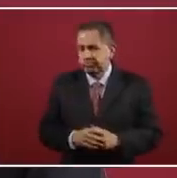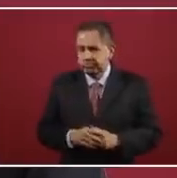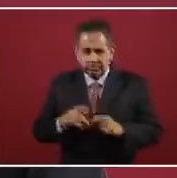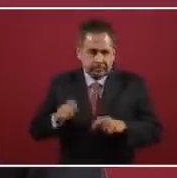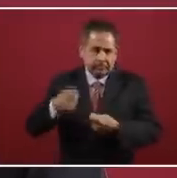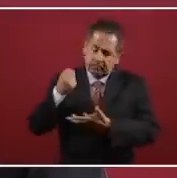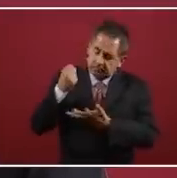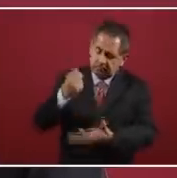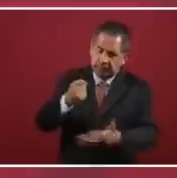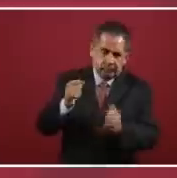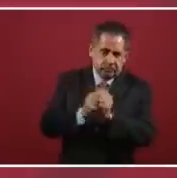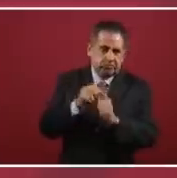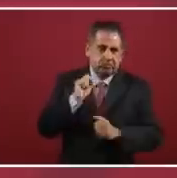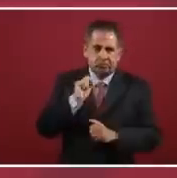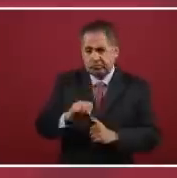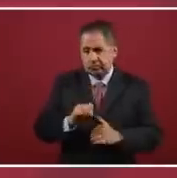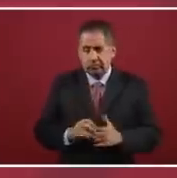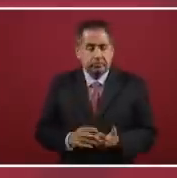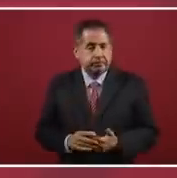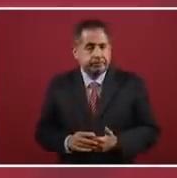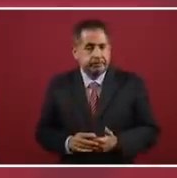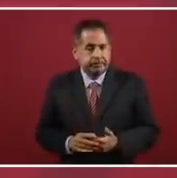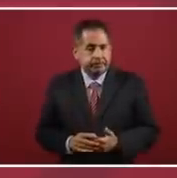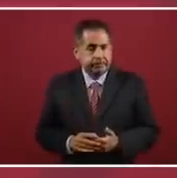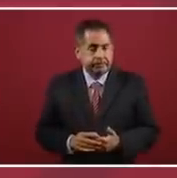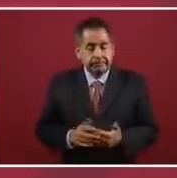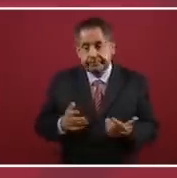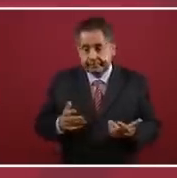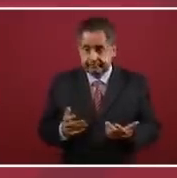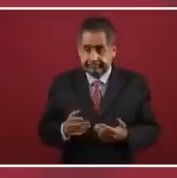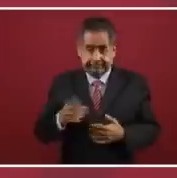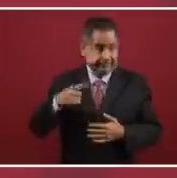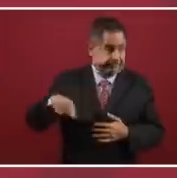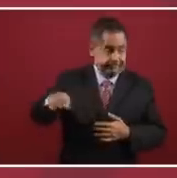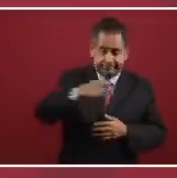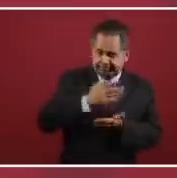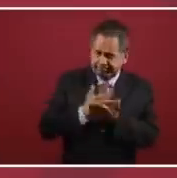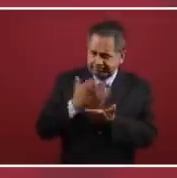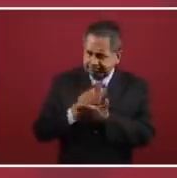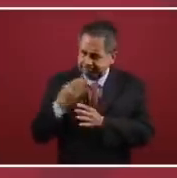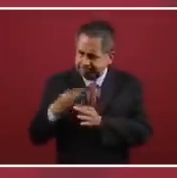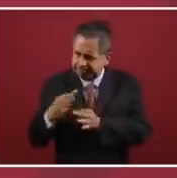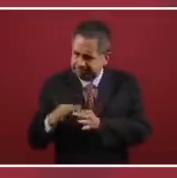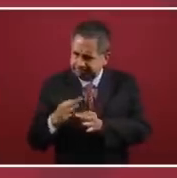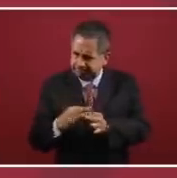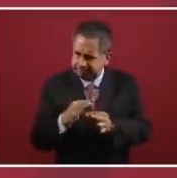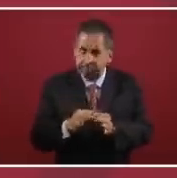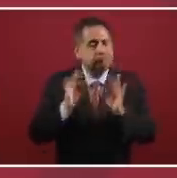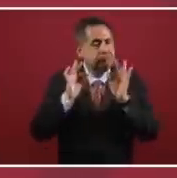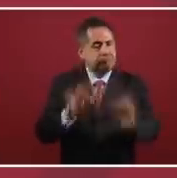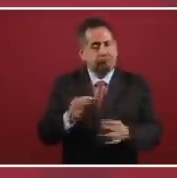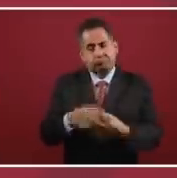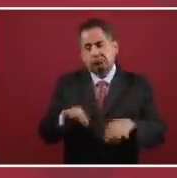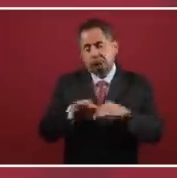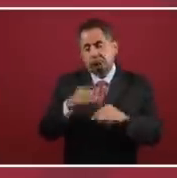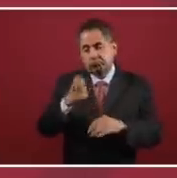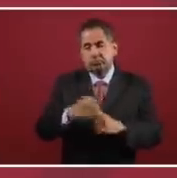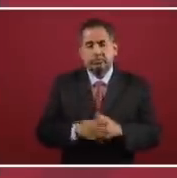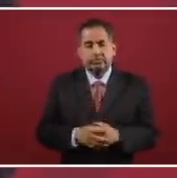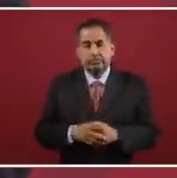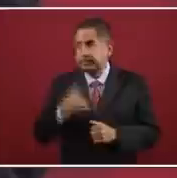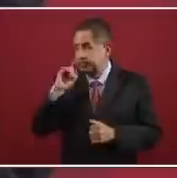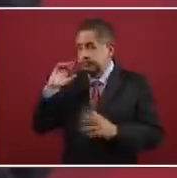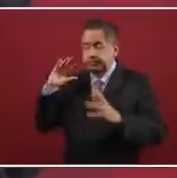presupuestal. Entonces, depende de nosotros. Es muy importante que a 10